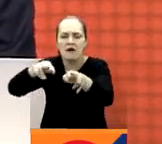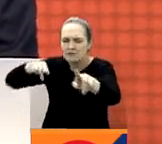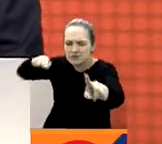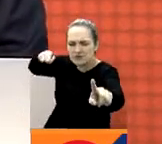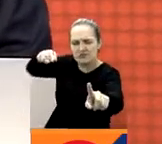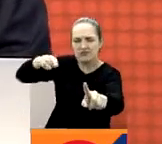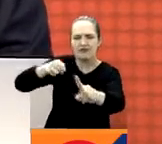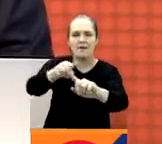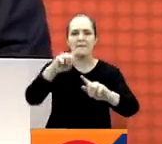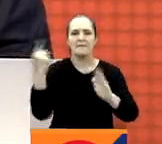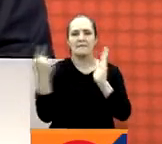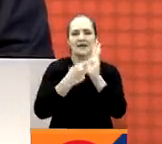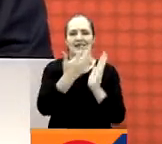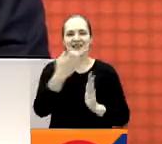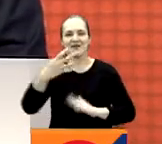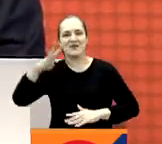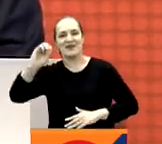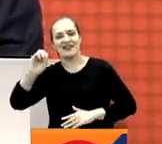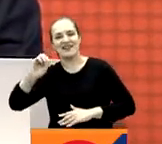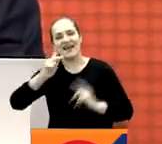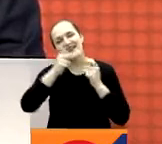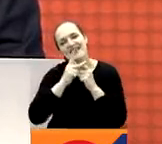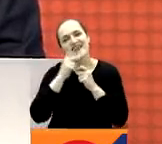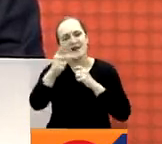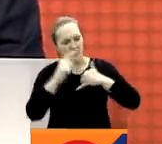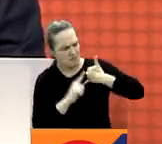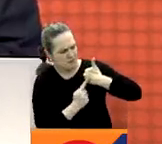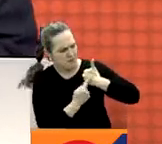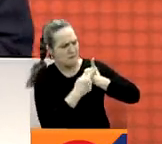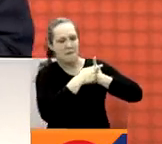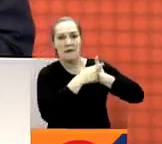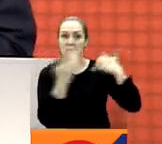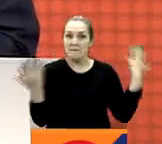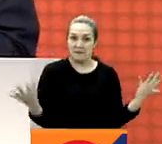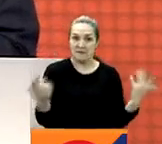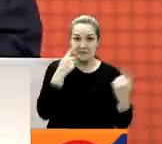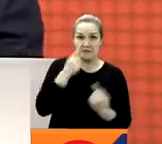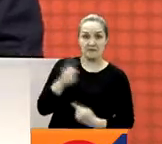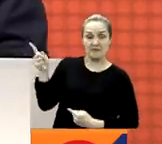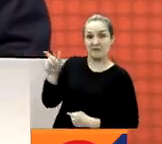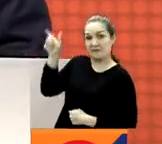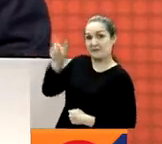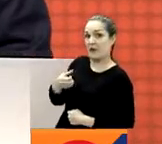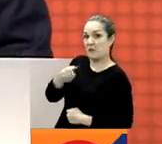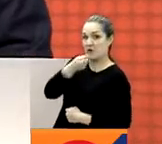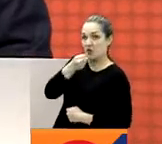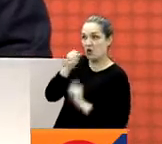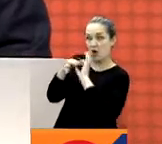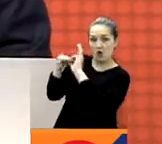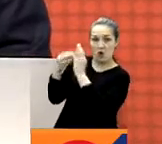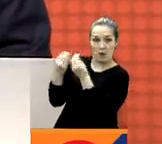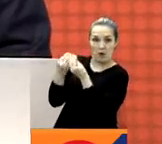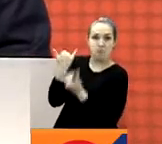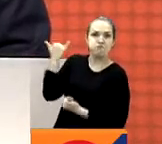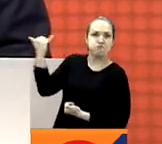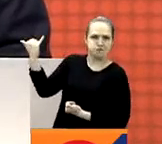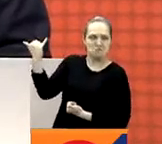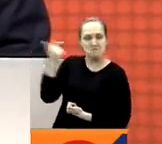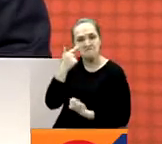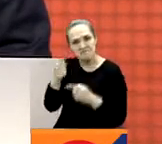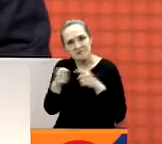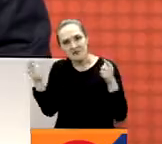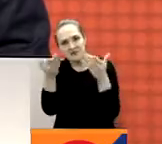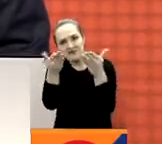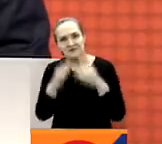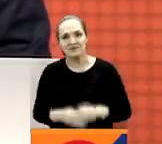Nuestro compañero John López continúa en el malecón del río Magdalena y es el encargado de actualizar la información. John, adelante, lo escuchamos.